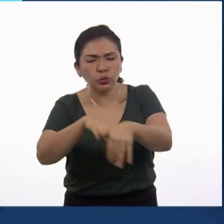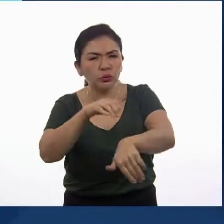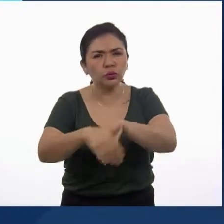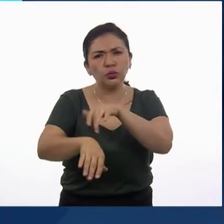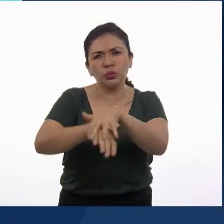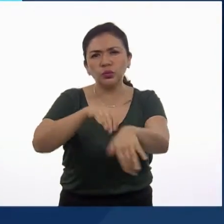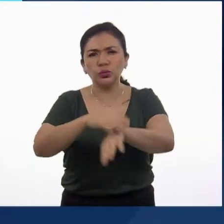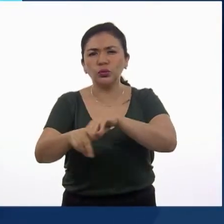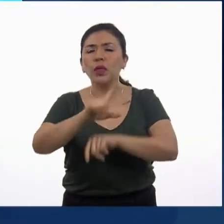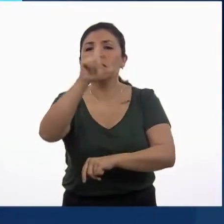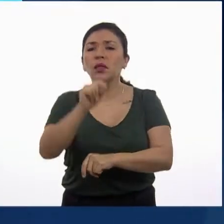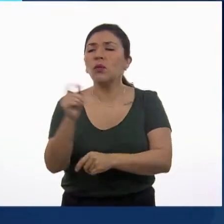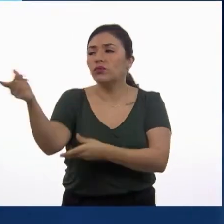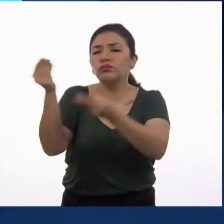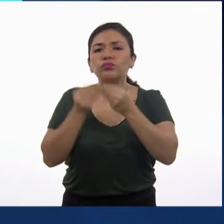agua.